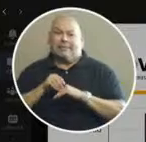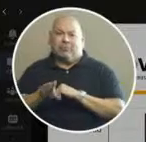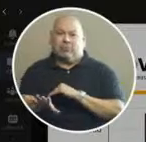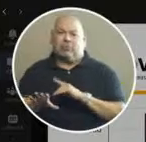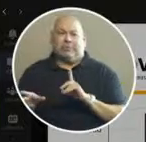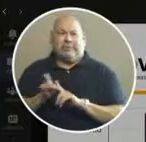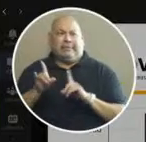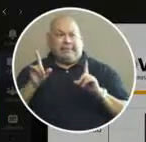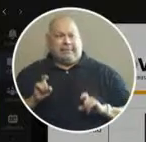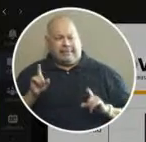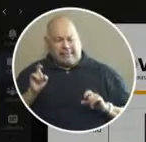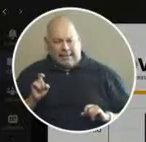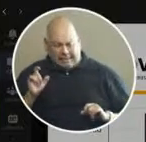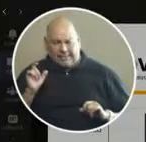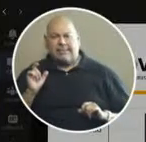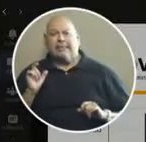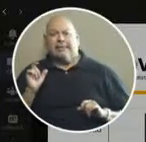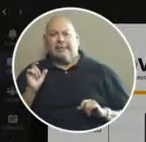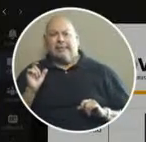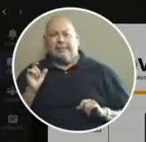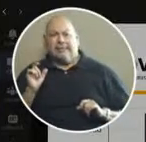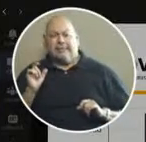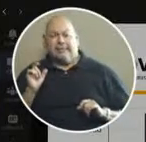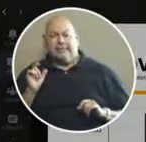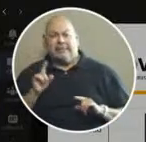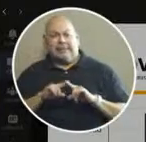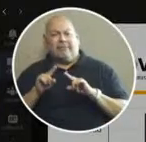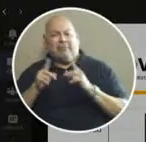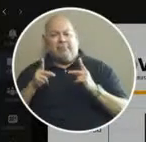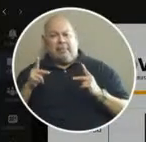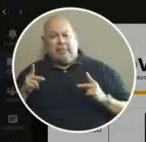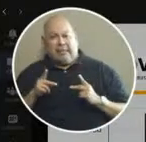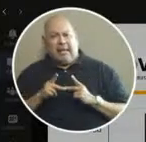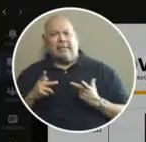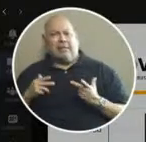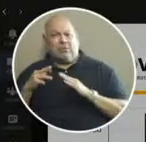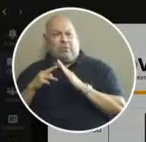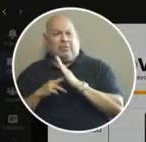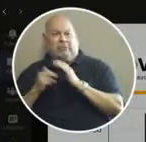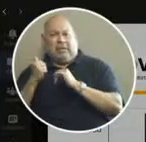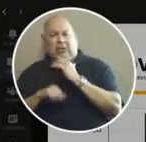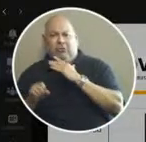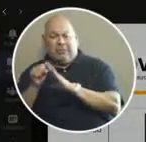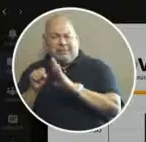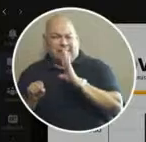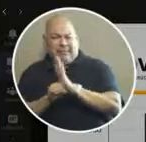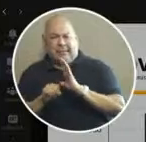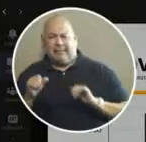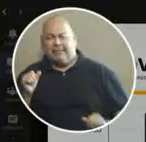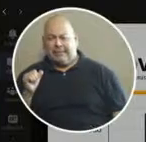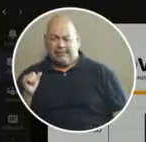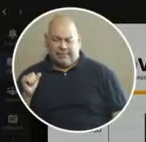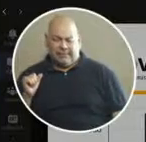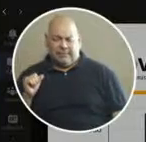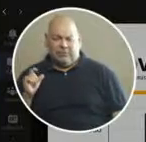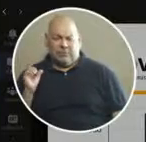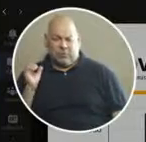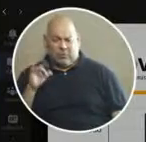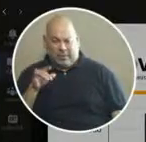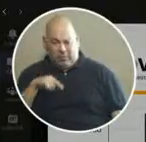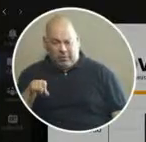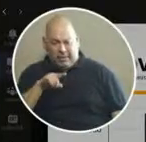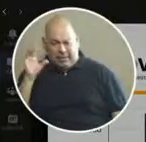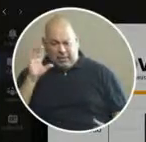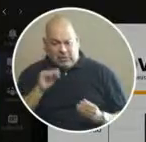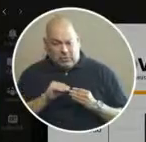orden del gobernador de un total de 19 lugares que estaban registrados en el estado. Con esto hicimos un